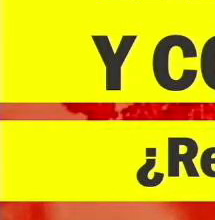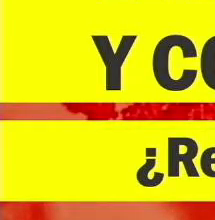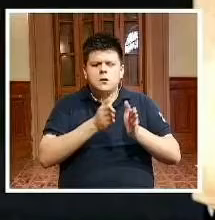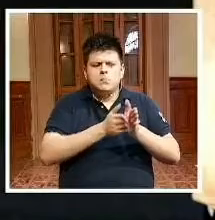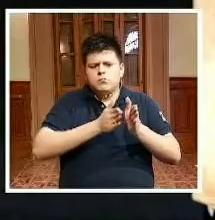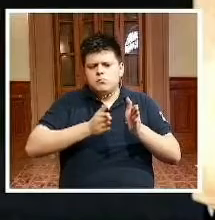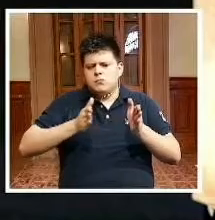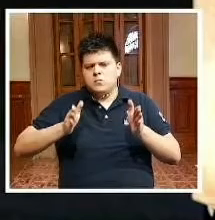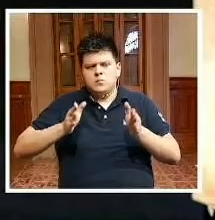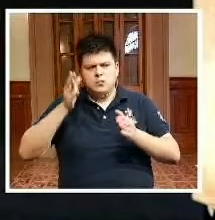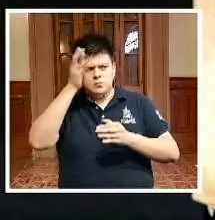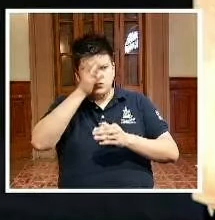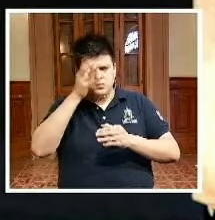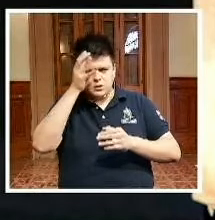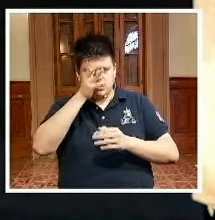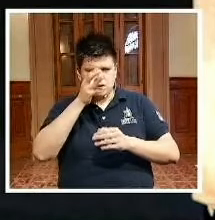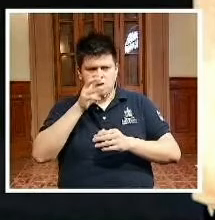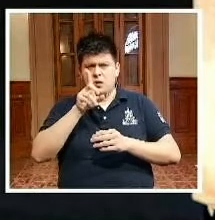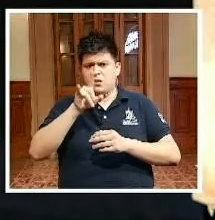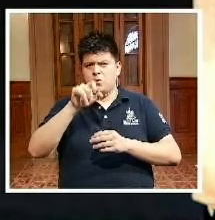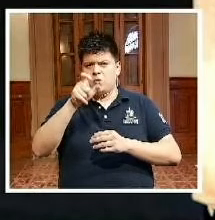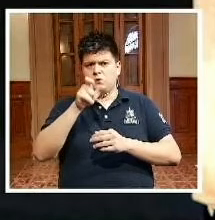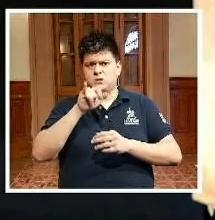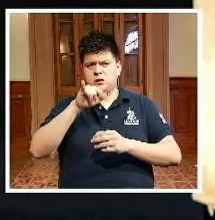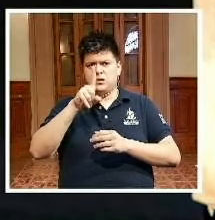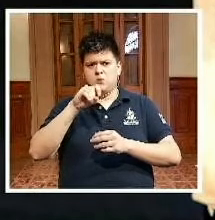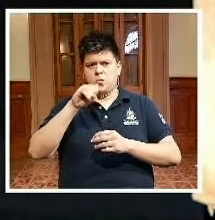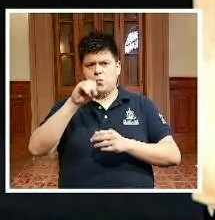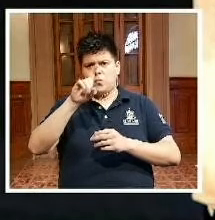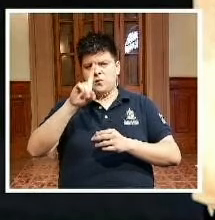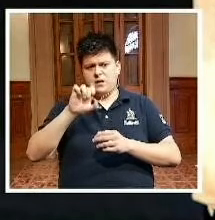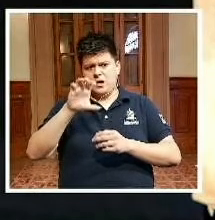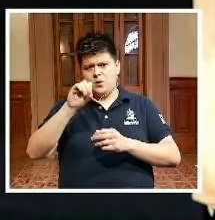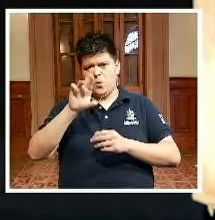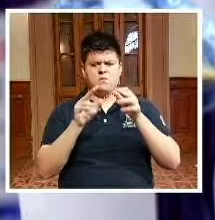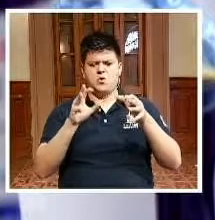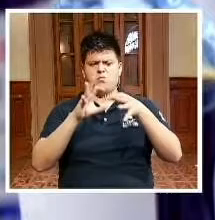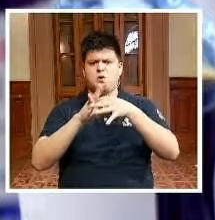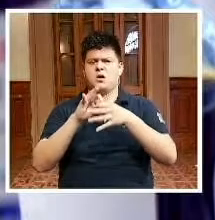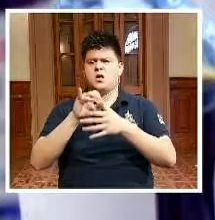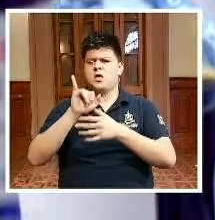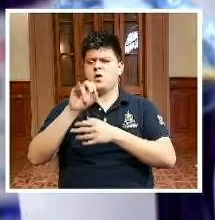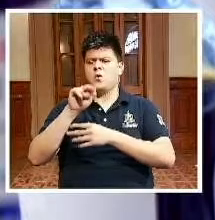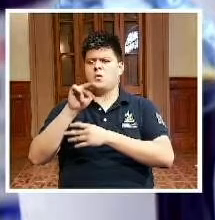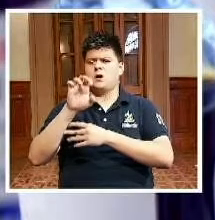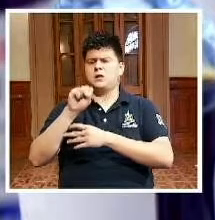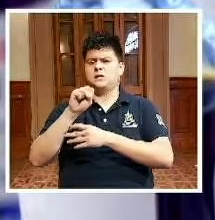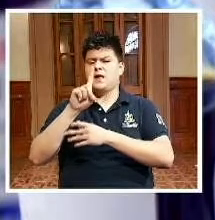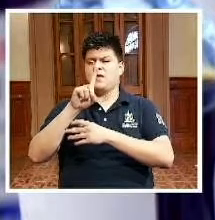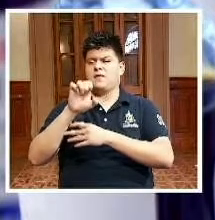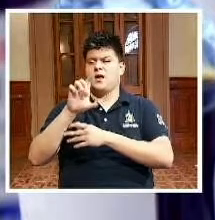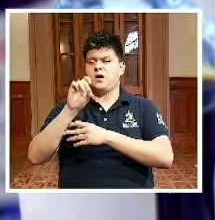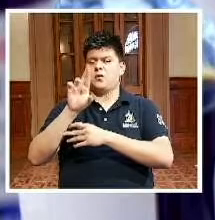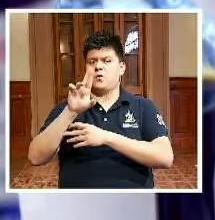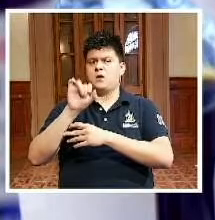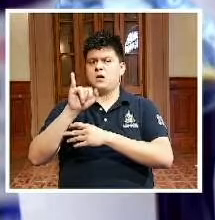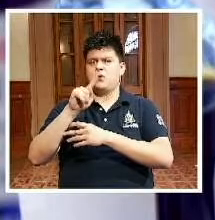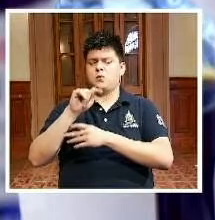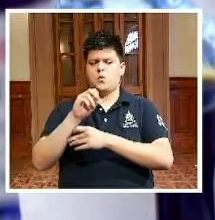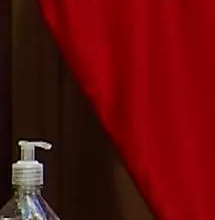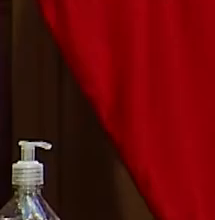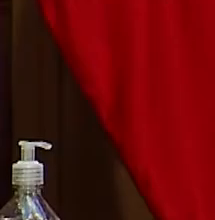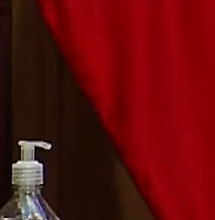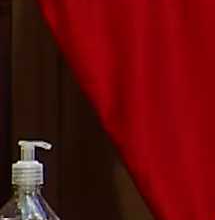19 y si puede causar graves daños al organismo no hay un solo medicamento que cure muchas enfermedades señaló el